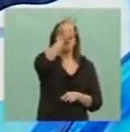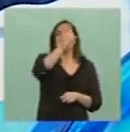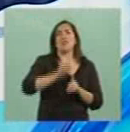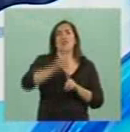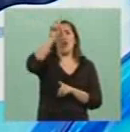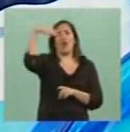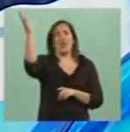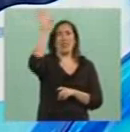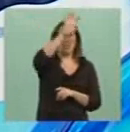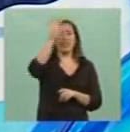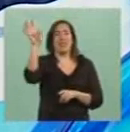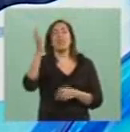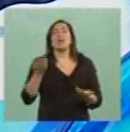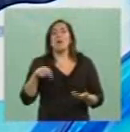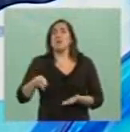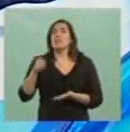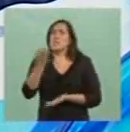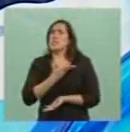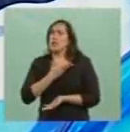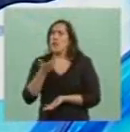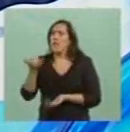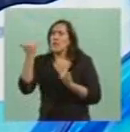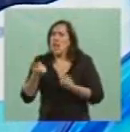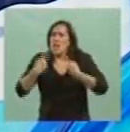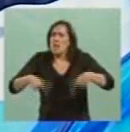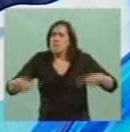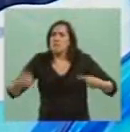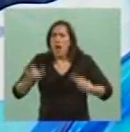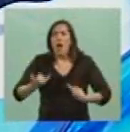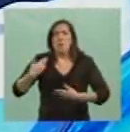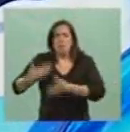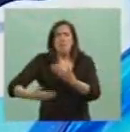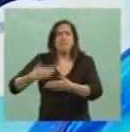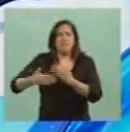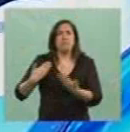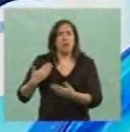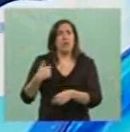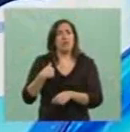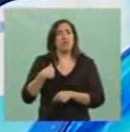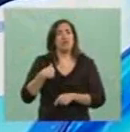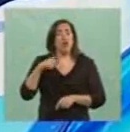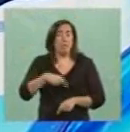verdad es una provincia privilegiada por la cantidad de recursos renovables. Además, yo vengo también de una